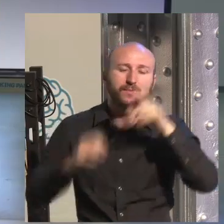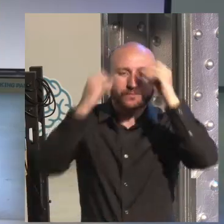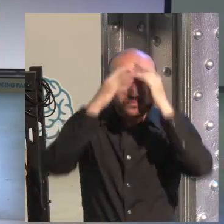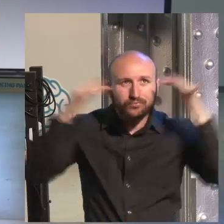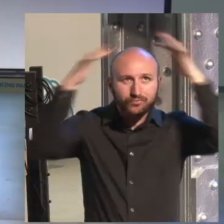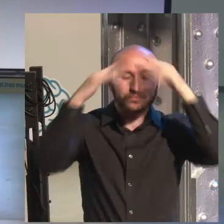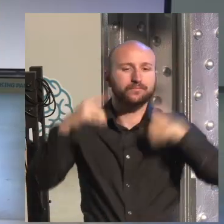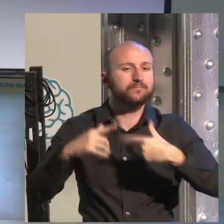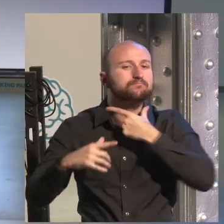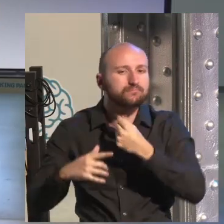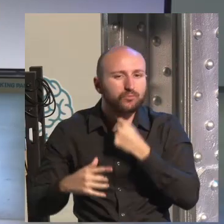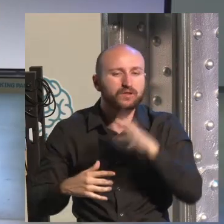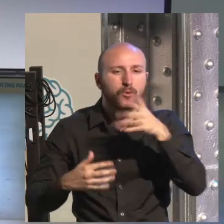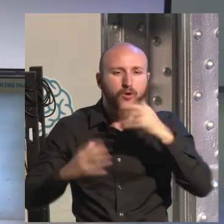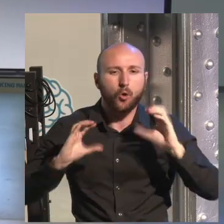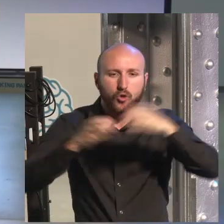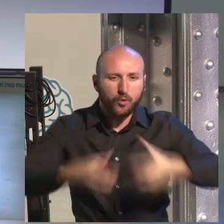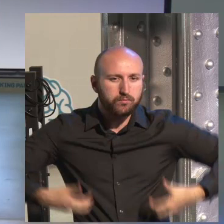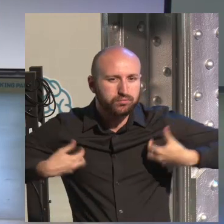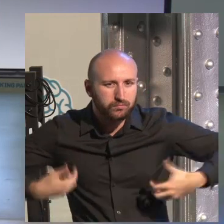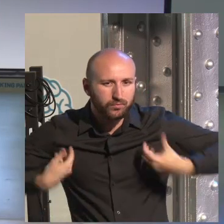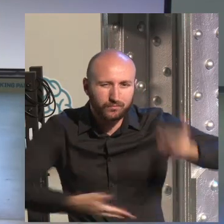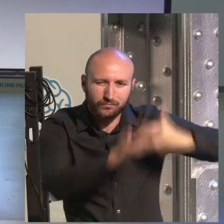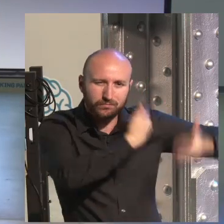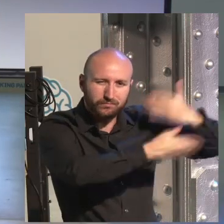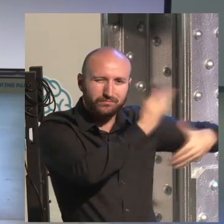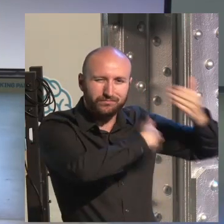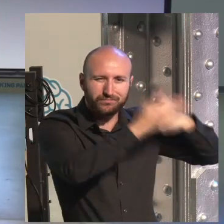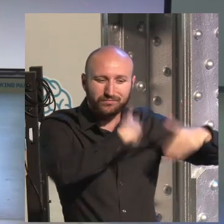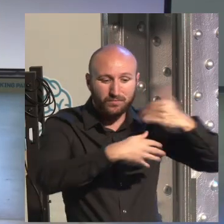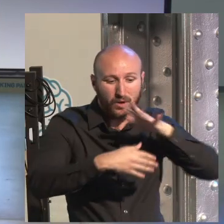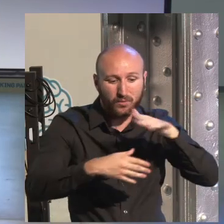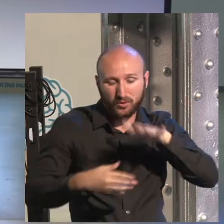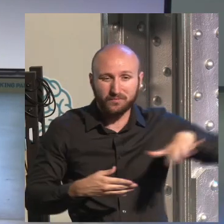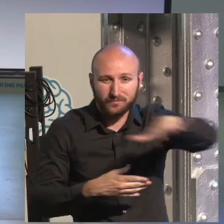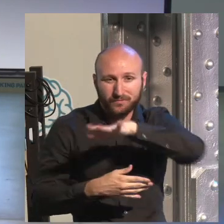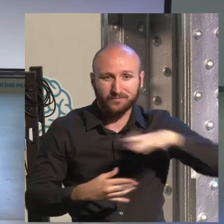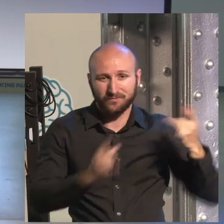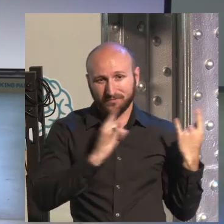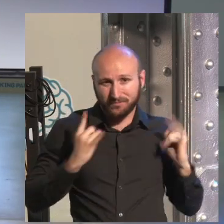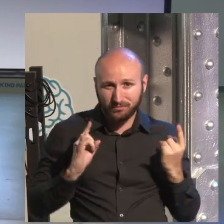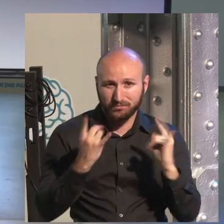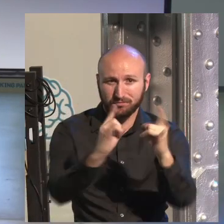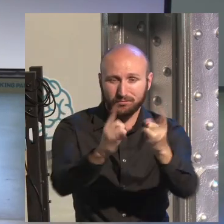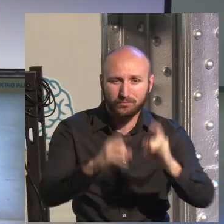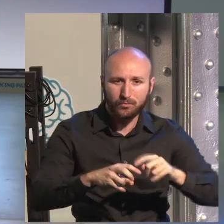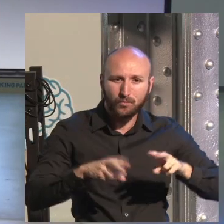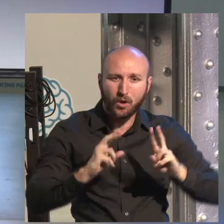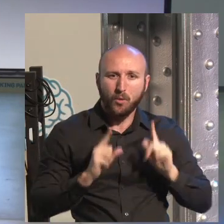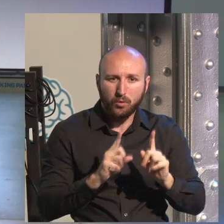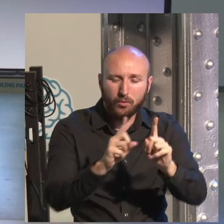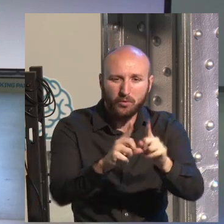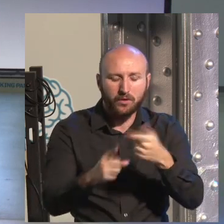de unos homínidos primitivos que van por la sabana. No, me pregunto yo qué es lo que hacen en la